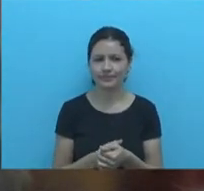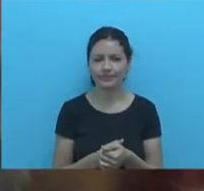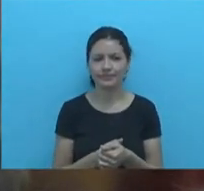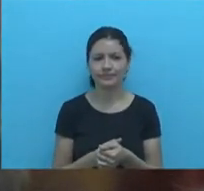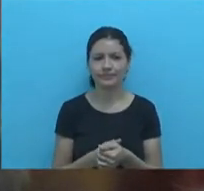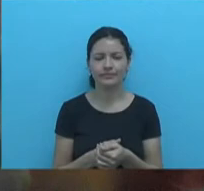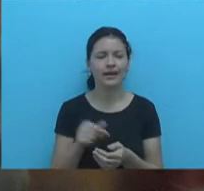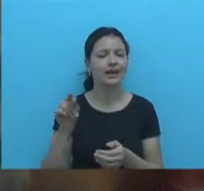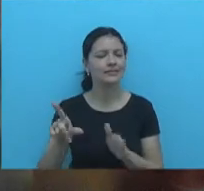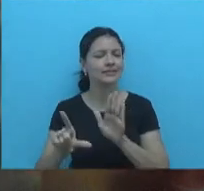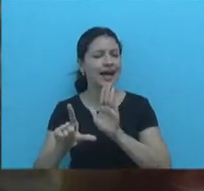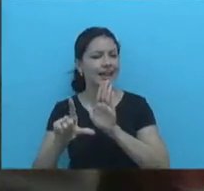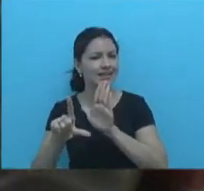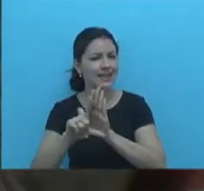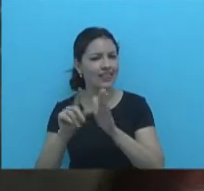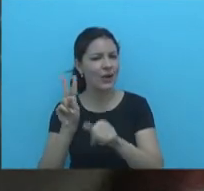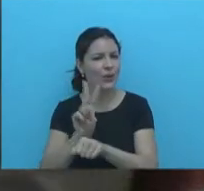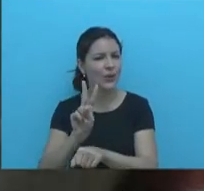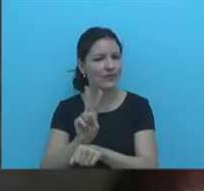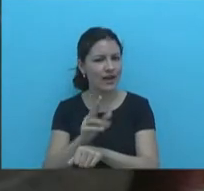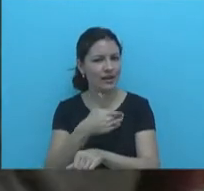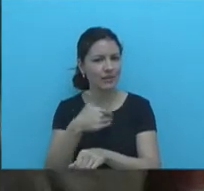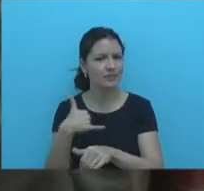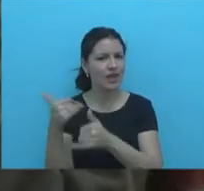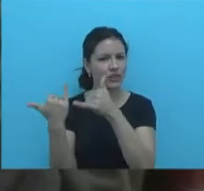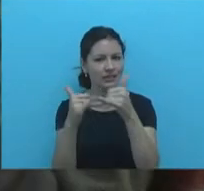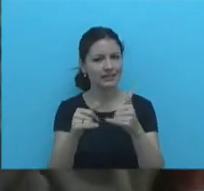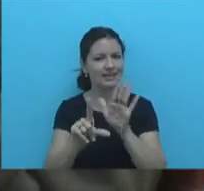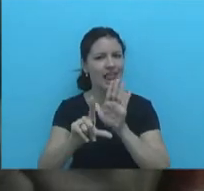la que ella habla es de alcance nacional,